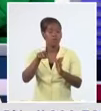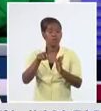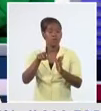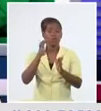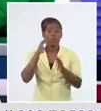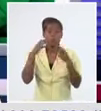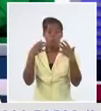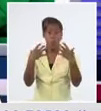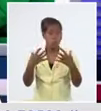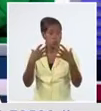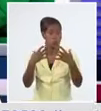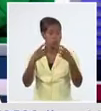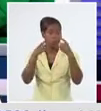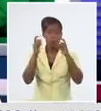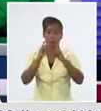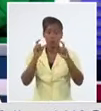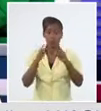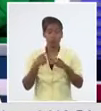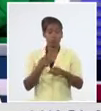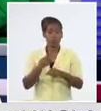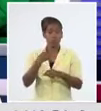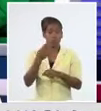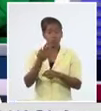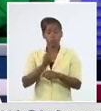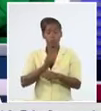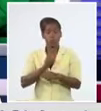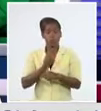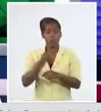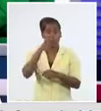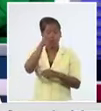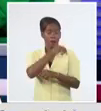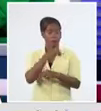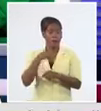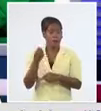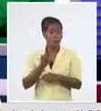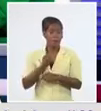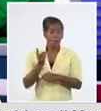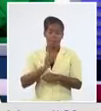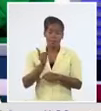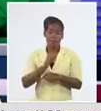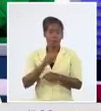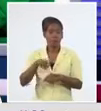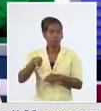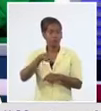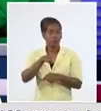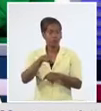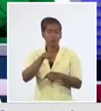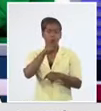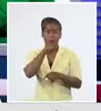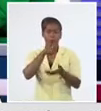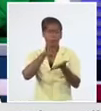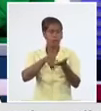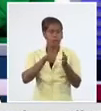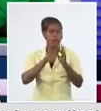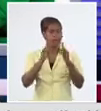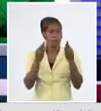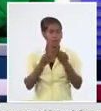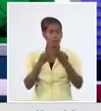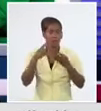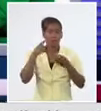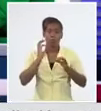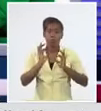no solo es salud. Esto es una tarea donde la comunidad, donde la sociedad, donde el país tiene un peso importante en